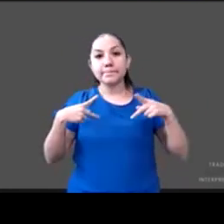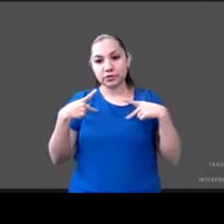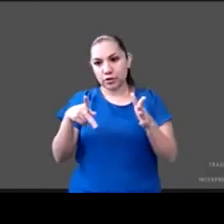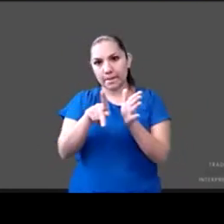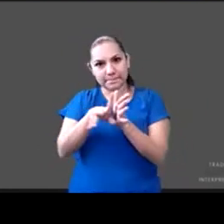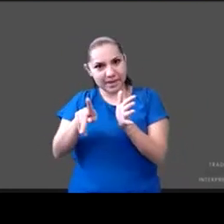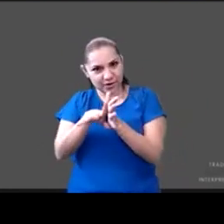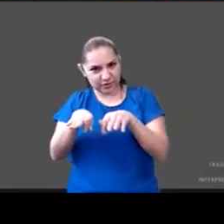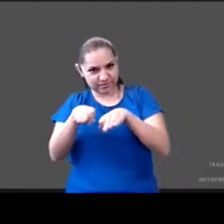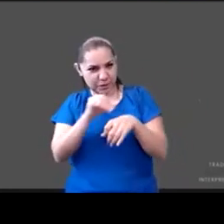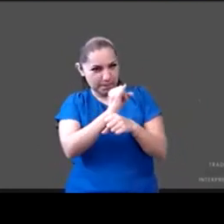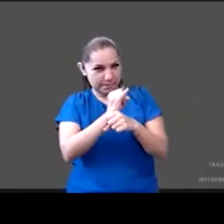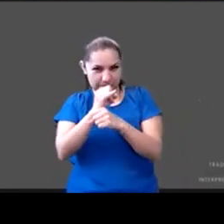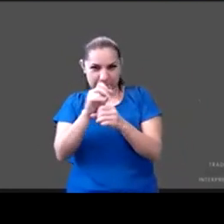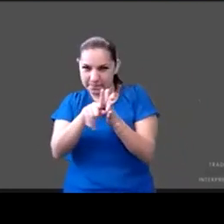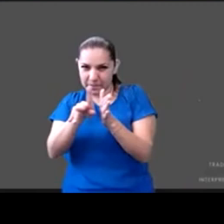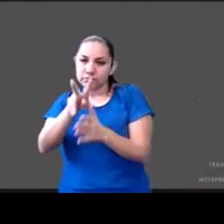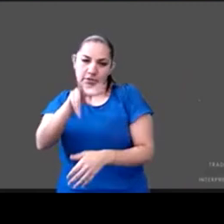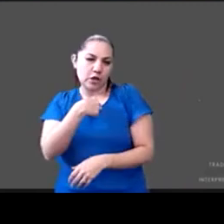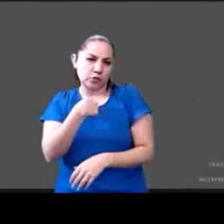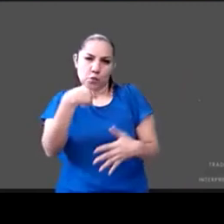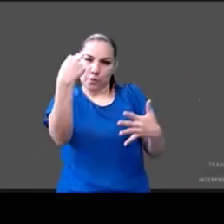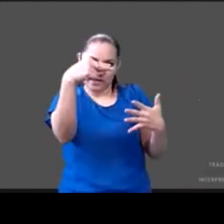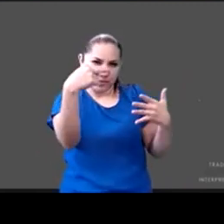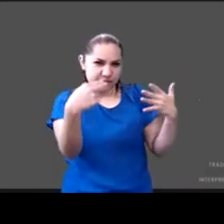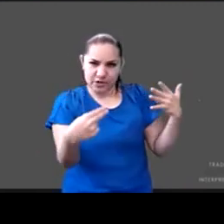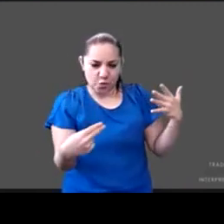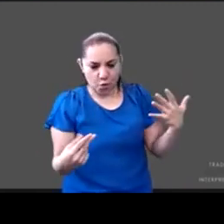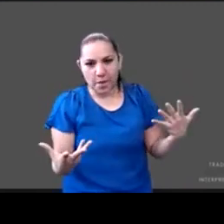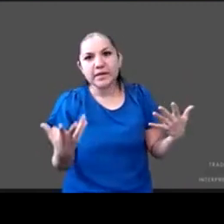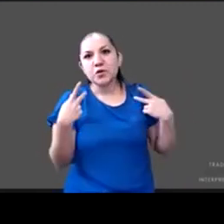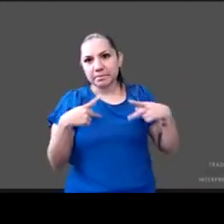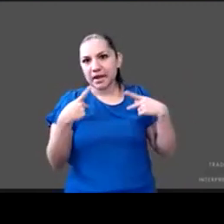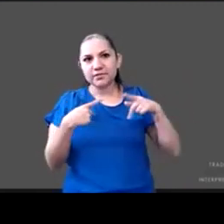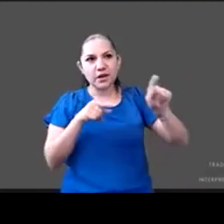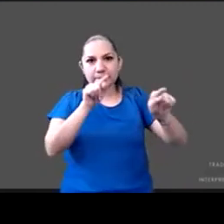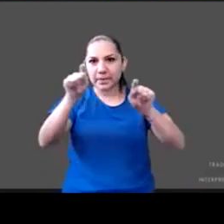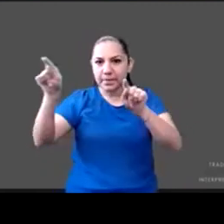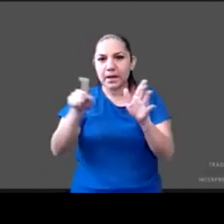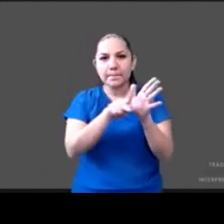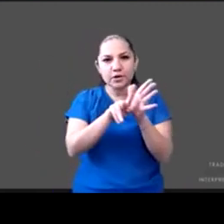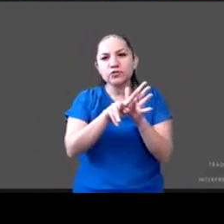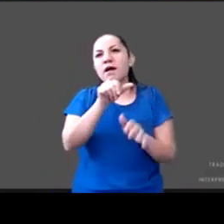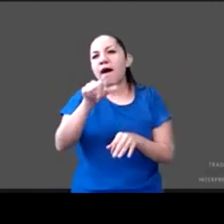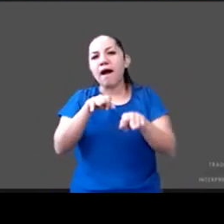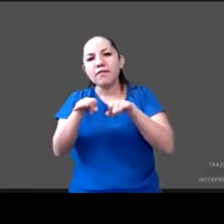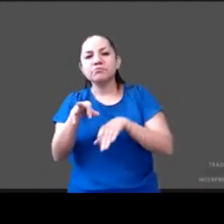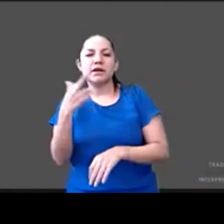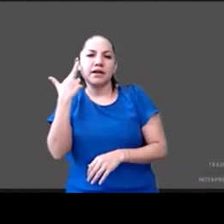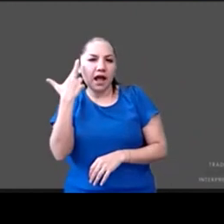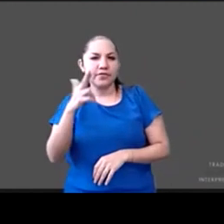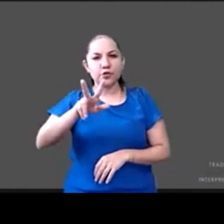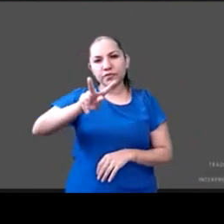tampoco diré los nombres, pero muchos periodistas destacados en medios de comunicación, en televisión, en radios, en radio,